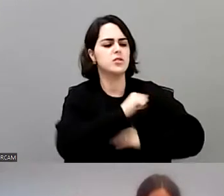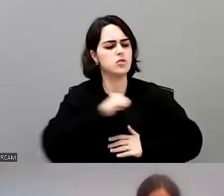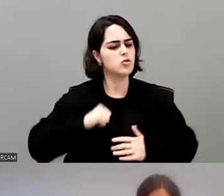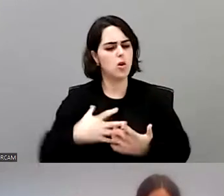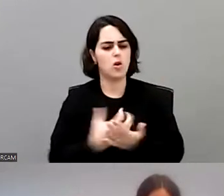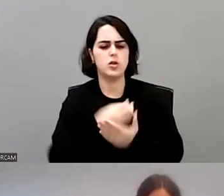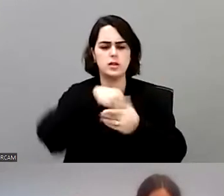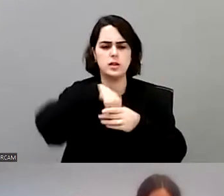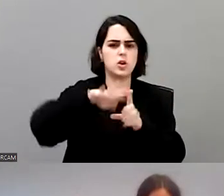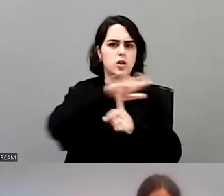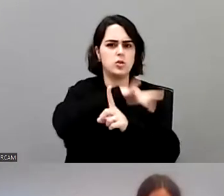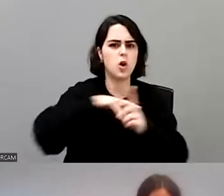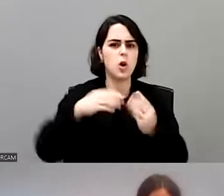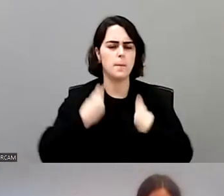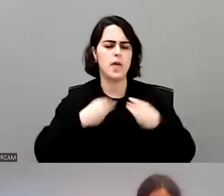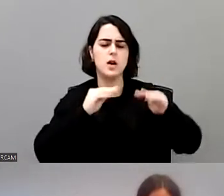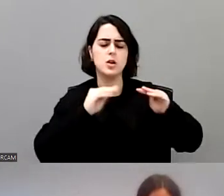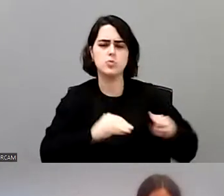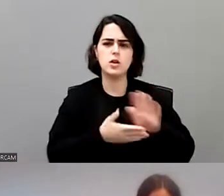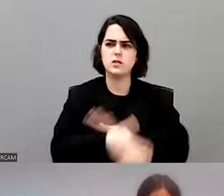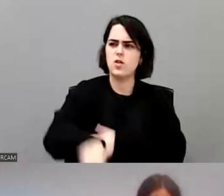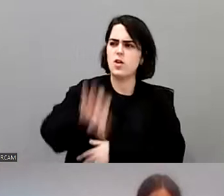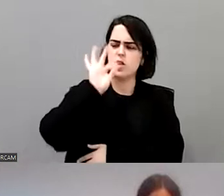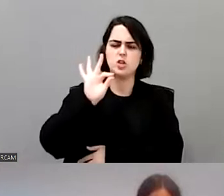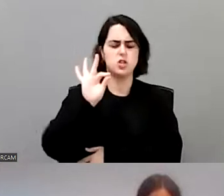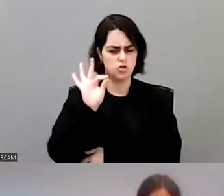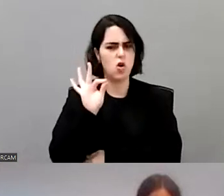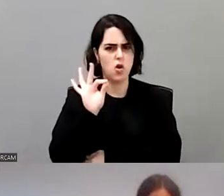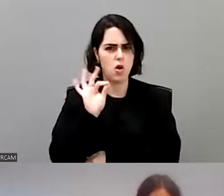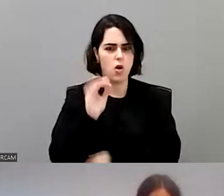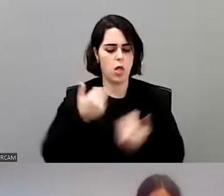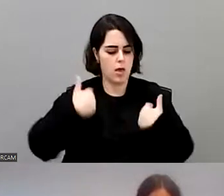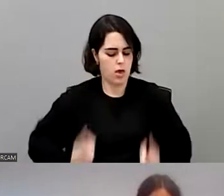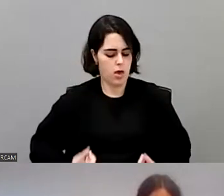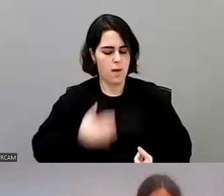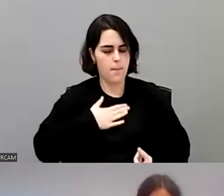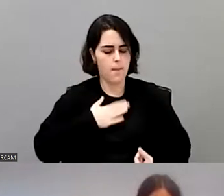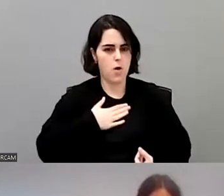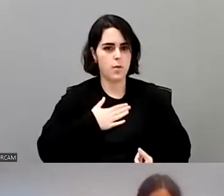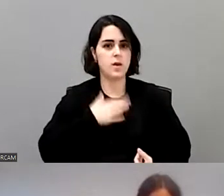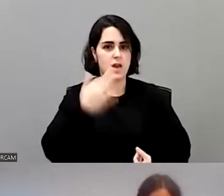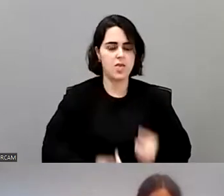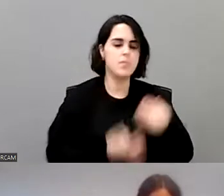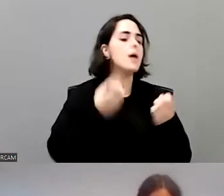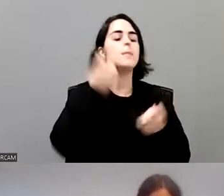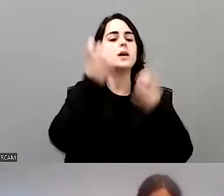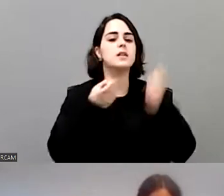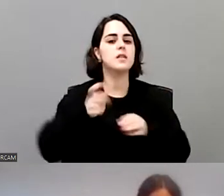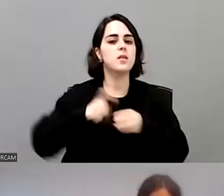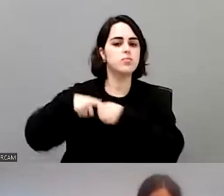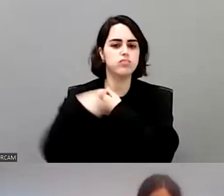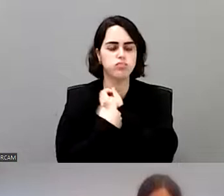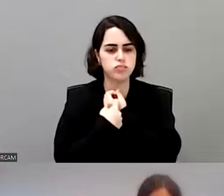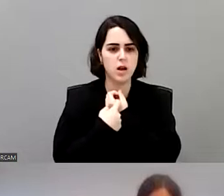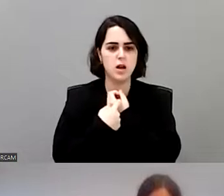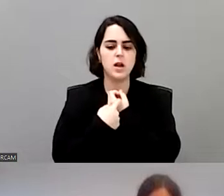su vida, ejercer el poder de decisión sobre su propia existencia y participar activamente en la vida